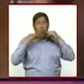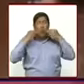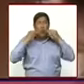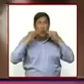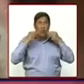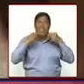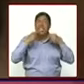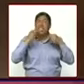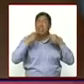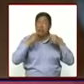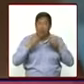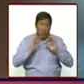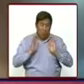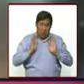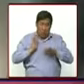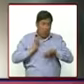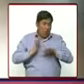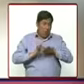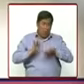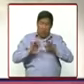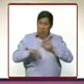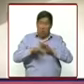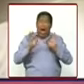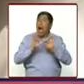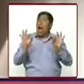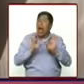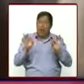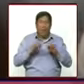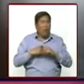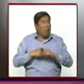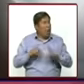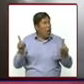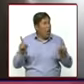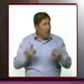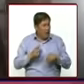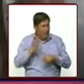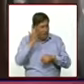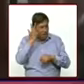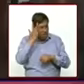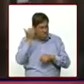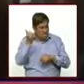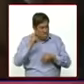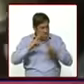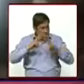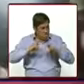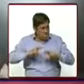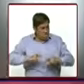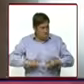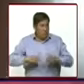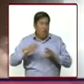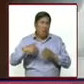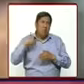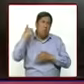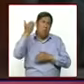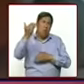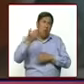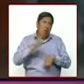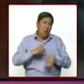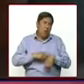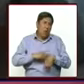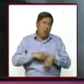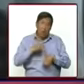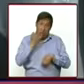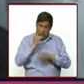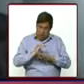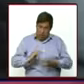él, no les ha hecho nada a las niñas. Sin embargo, esto todavía está bajo investigación. Se espera que en las próximas horas las